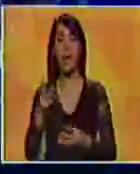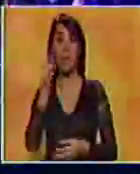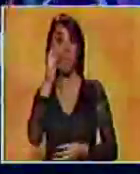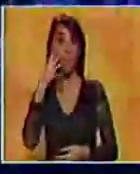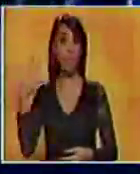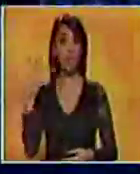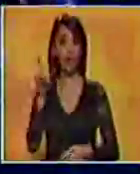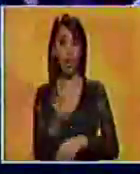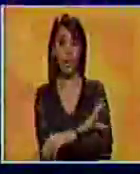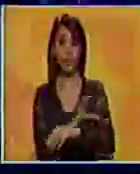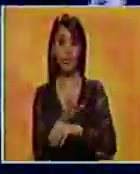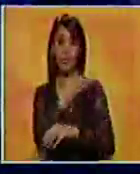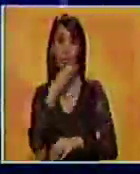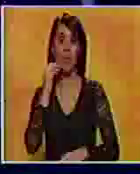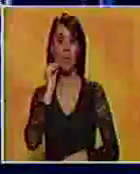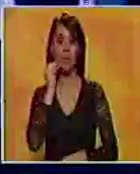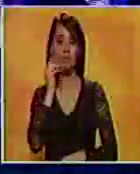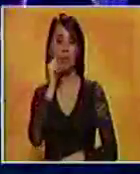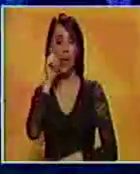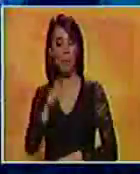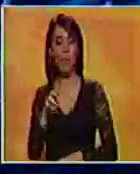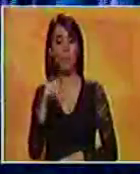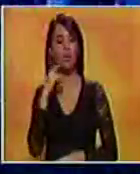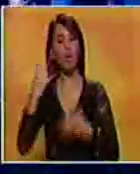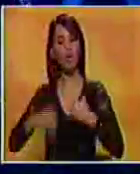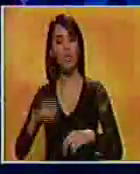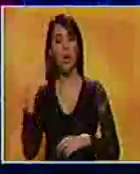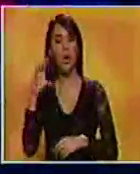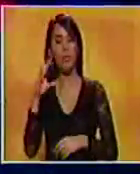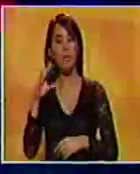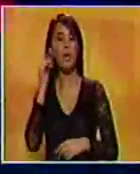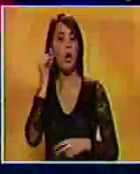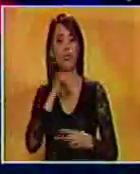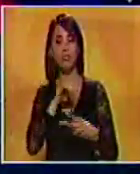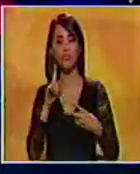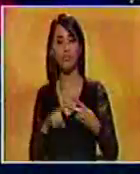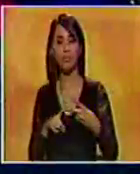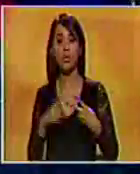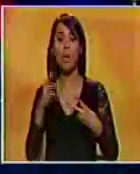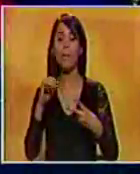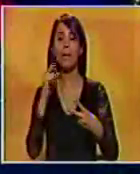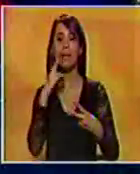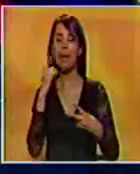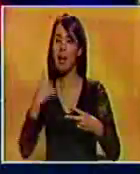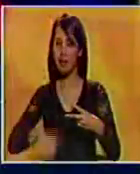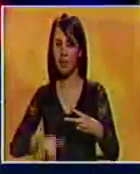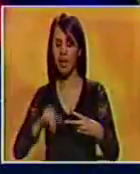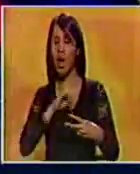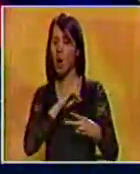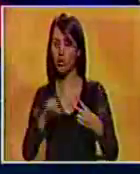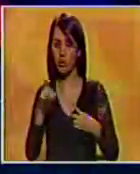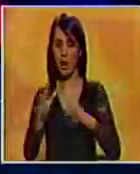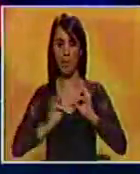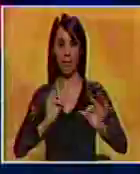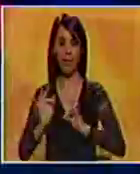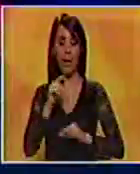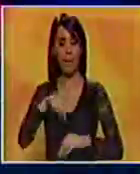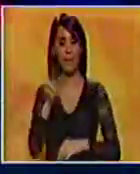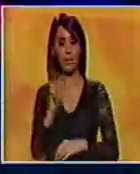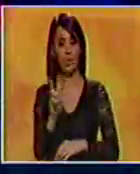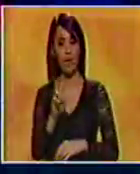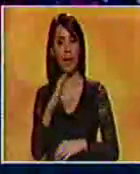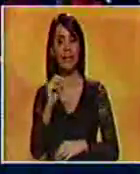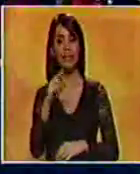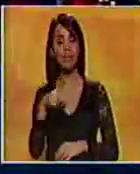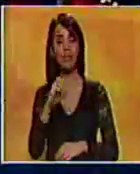de la música joven. Manolo González, el hijo de la colombiana Sofía Vergara, y María Elena Dávila, la hija de la actriz venezolana Chiquinquirá